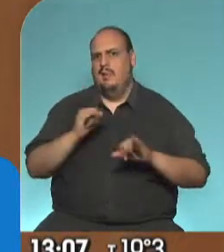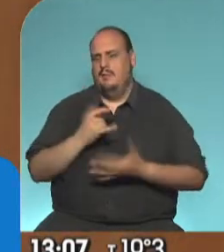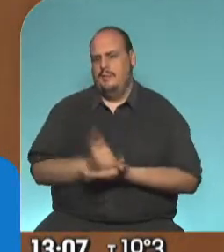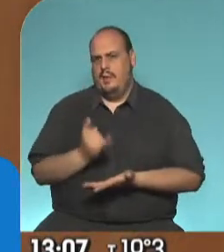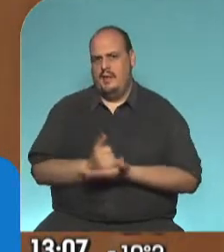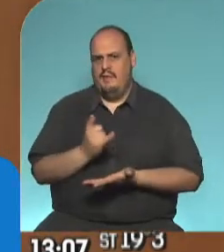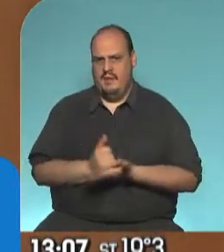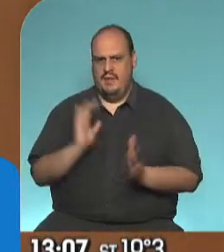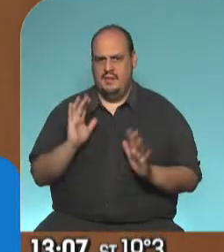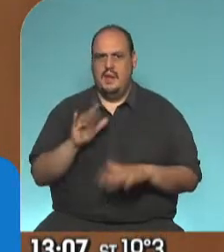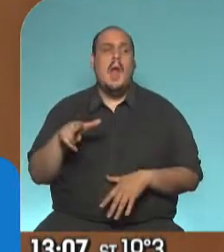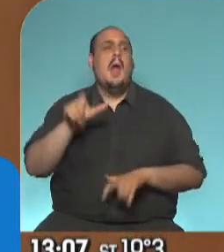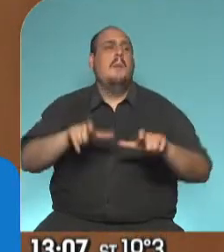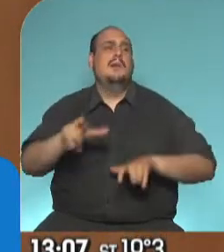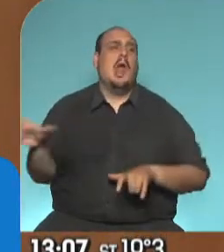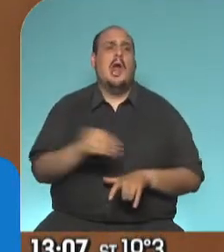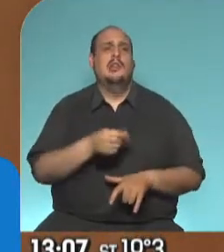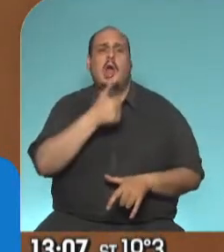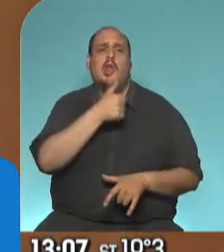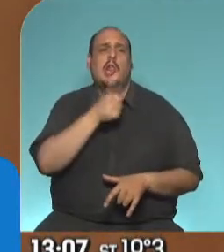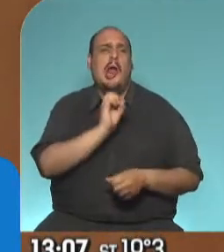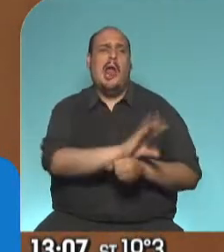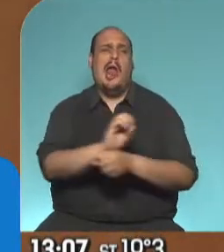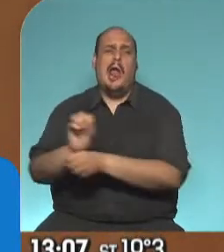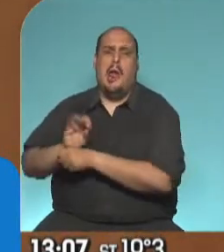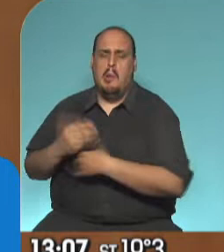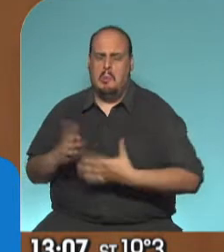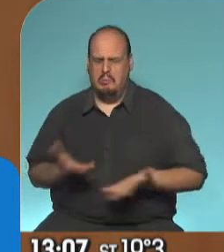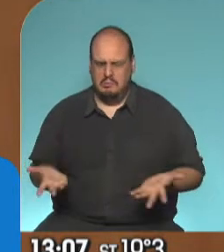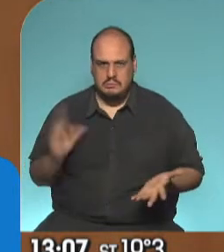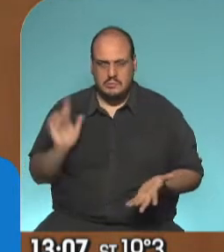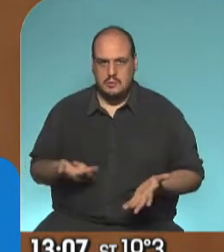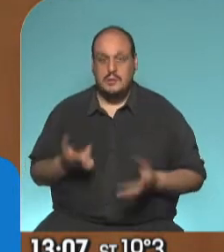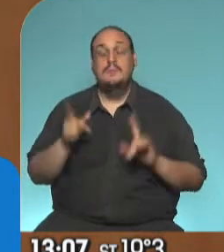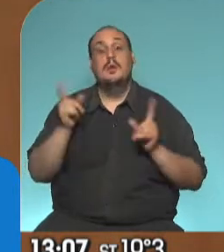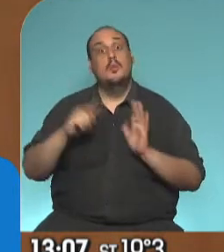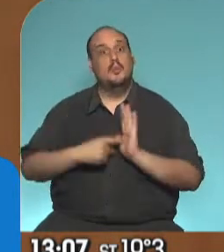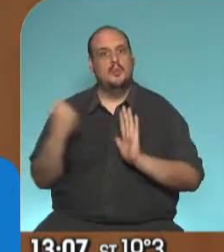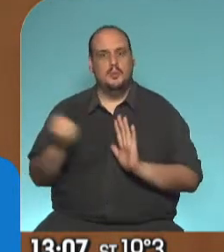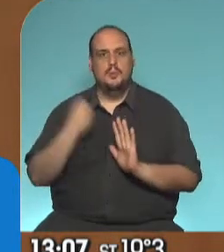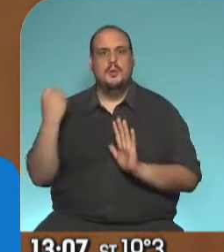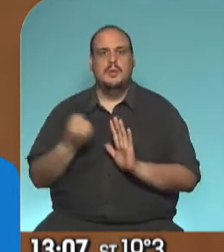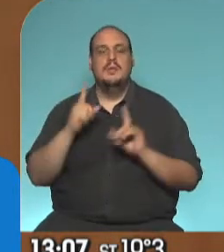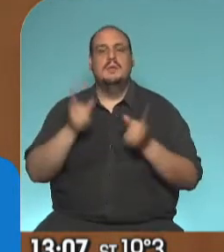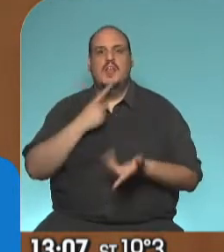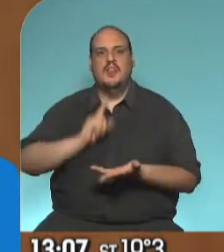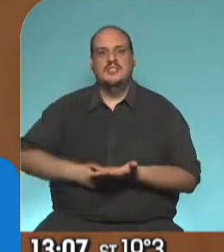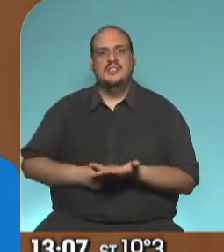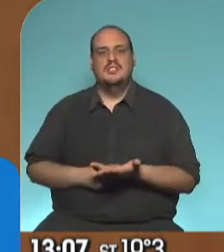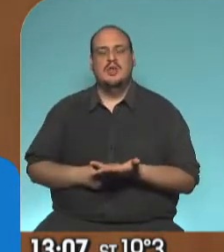le podría dar esas drogas a todos los estadounidenses, en fin. Pero un dato político importante fue efectivamente la decisión